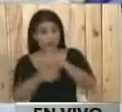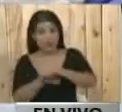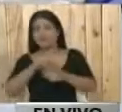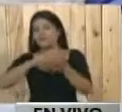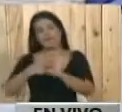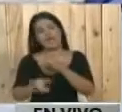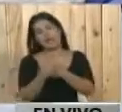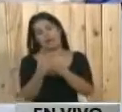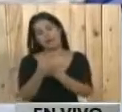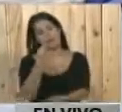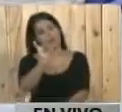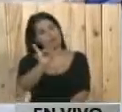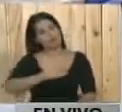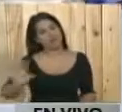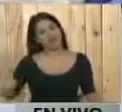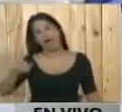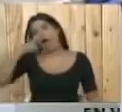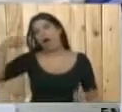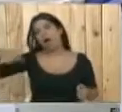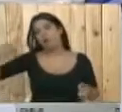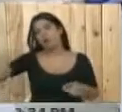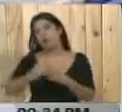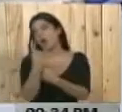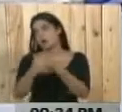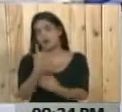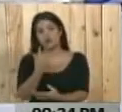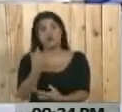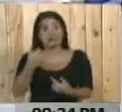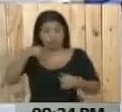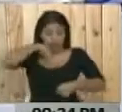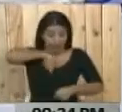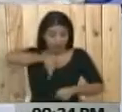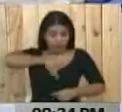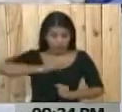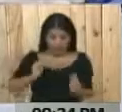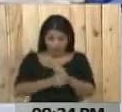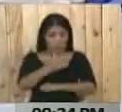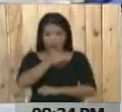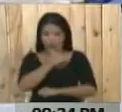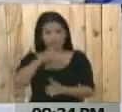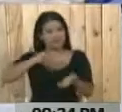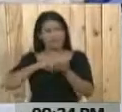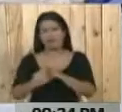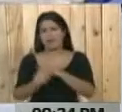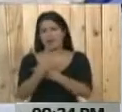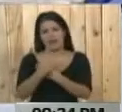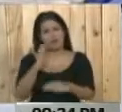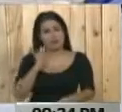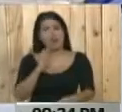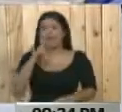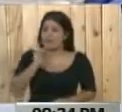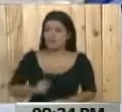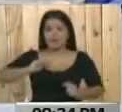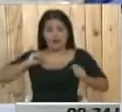año tras año. Una nueva espiritualidad de un nuevo ser humano, de un nuevo hombre, de una nueva mujer,